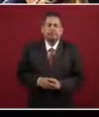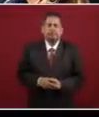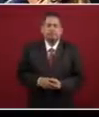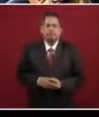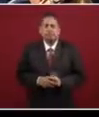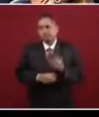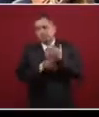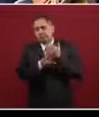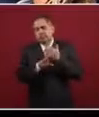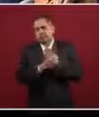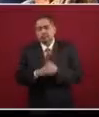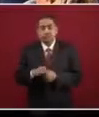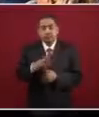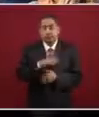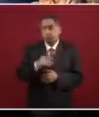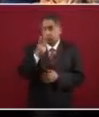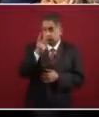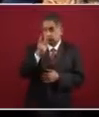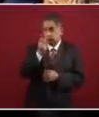hubieron 2 fuertes.